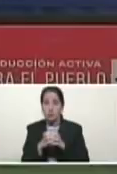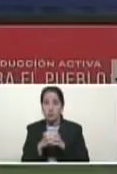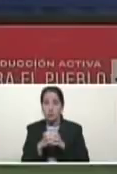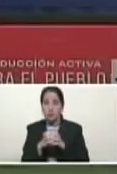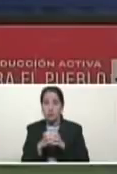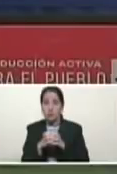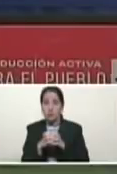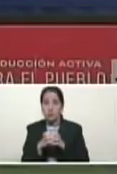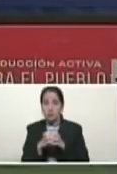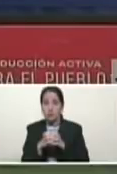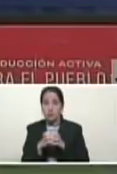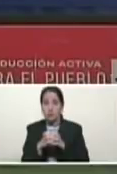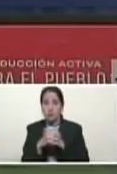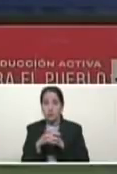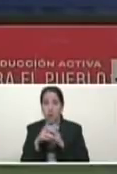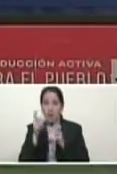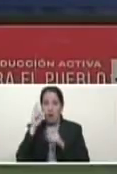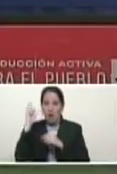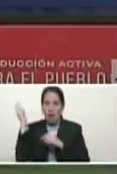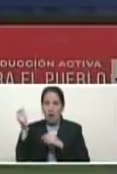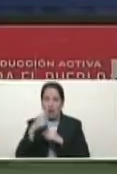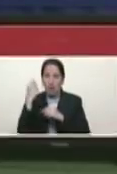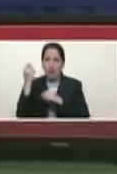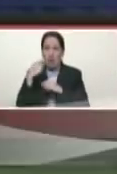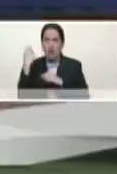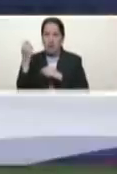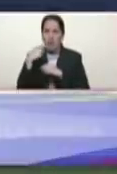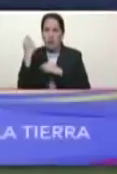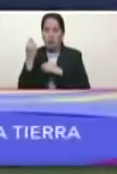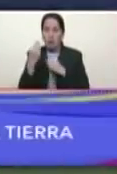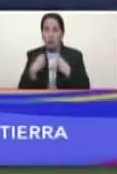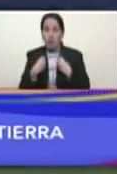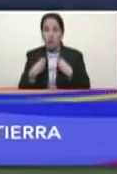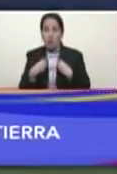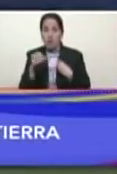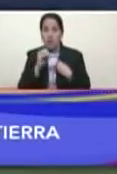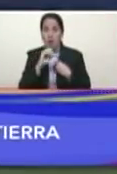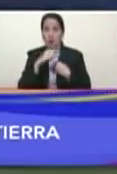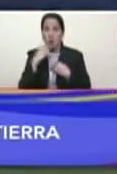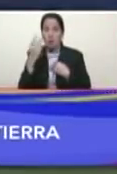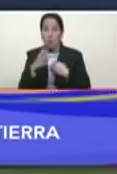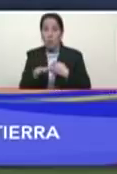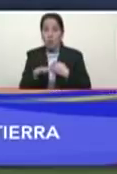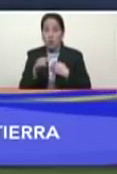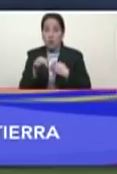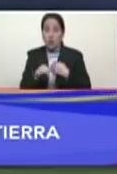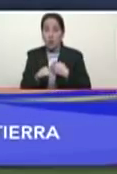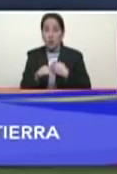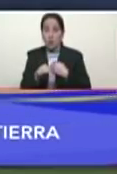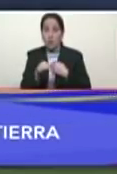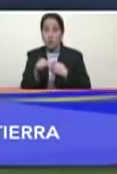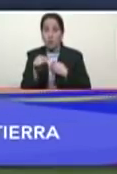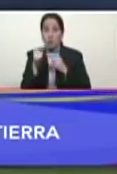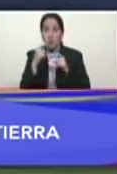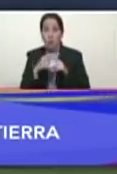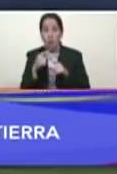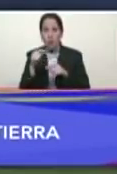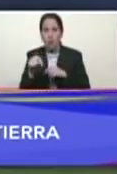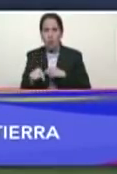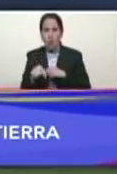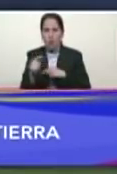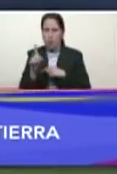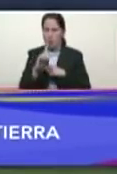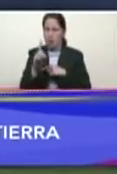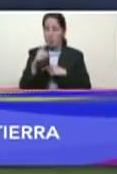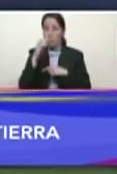campo, que es de vida o muerte, hoy por hoy. Ya no es un lujo que